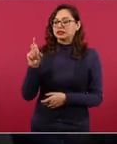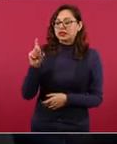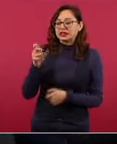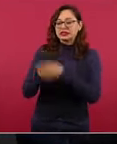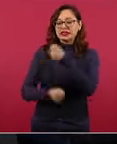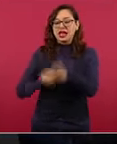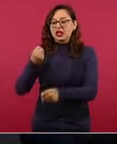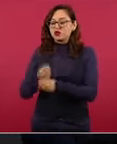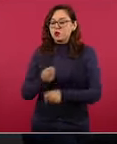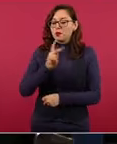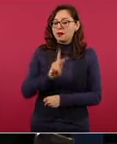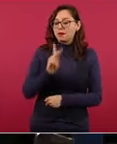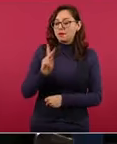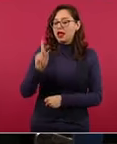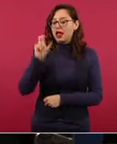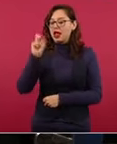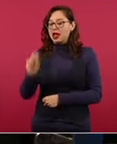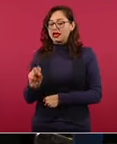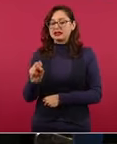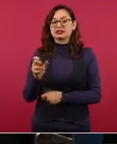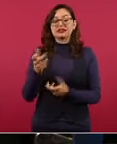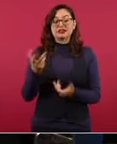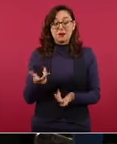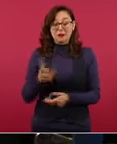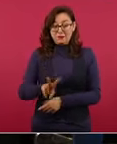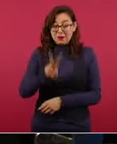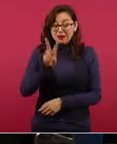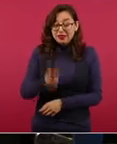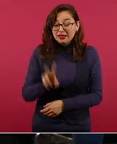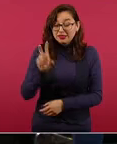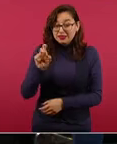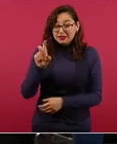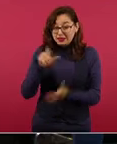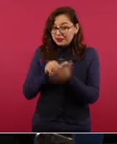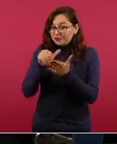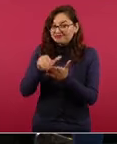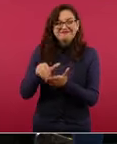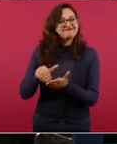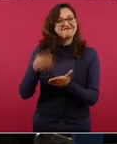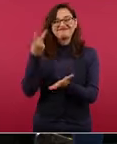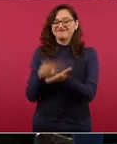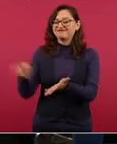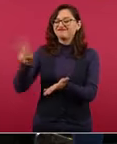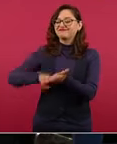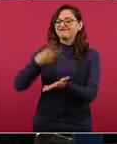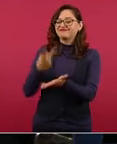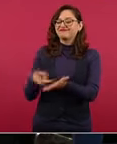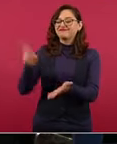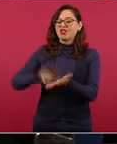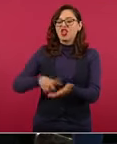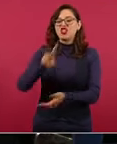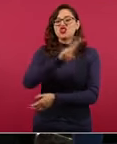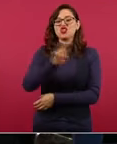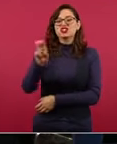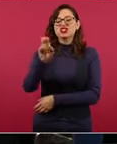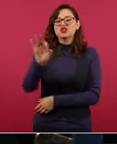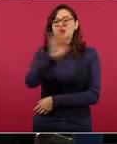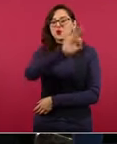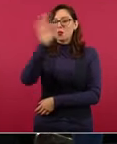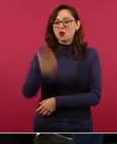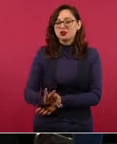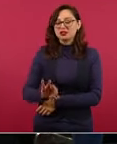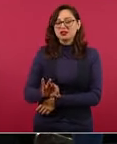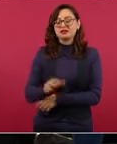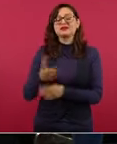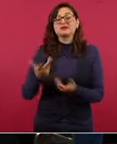mediante pp ese es una un sobreprecio del 200 por ciento la operación debió de ser de 12 mil millones de pesos y